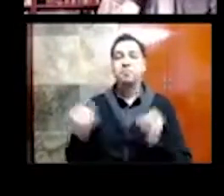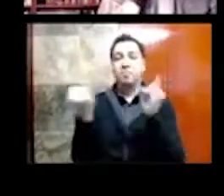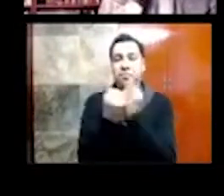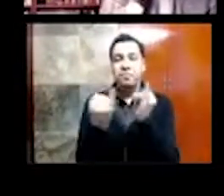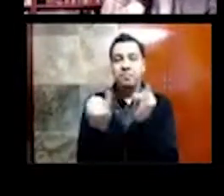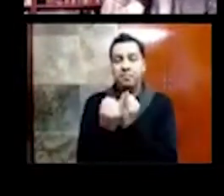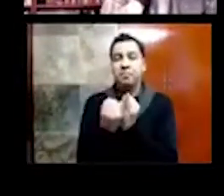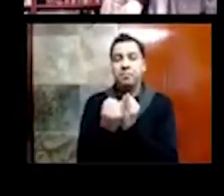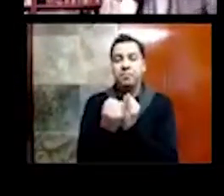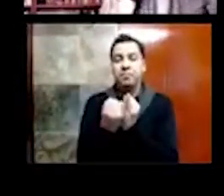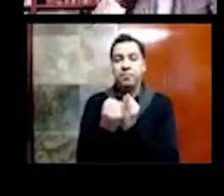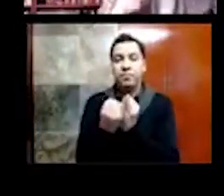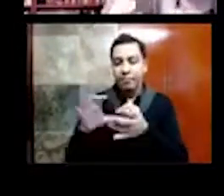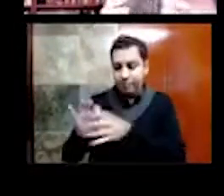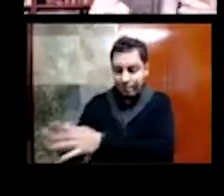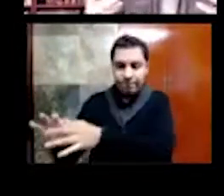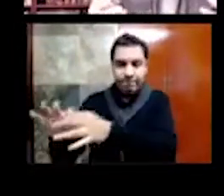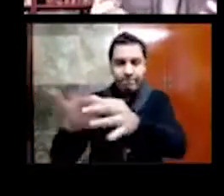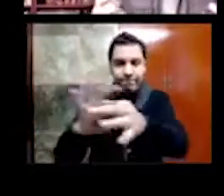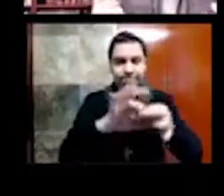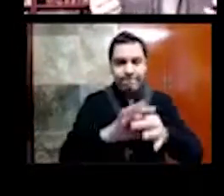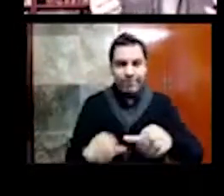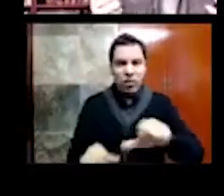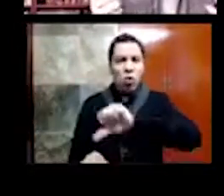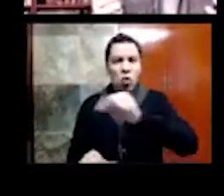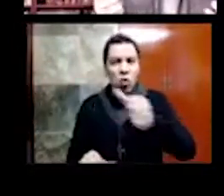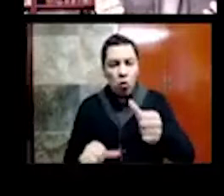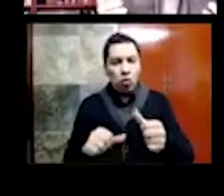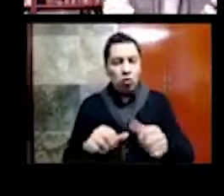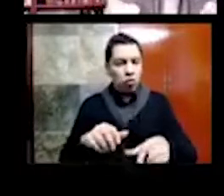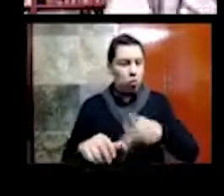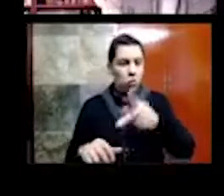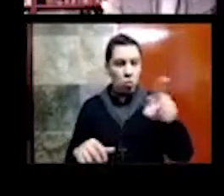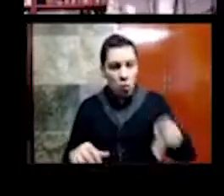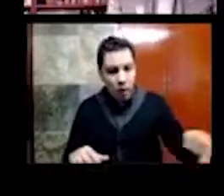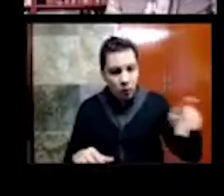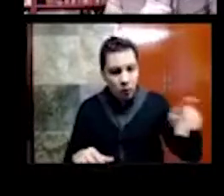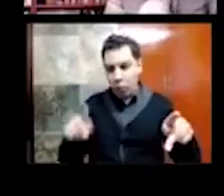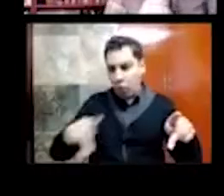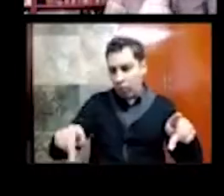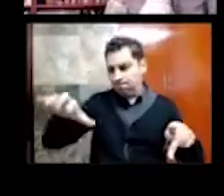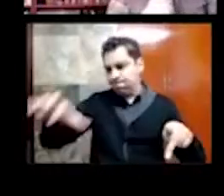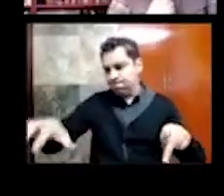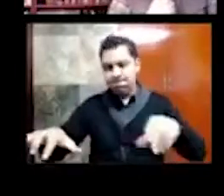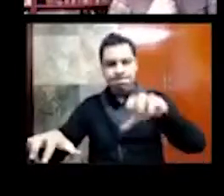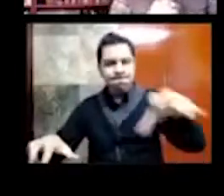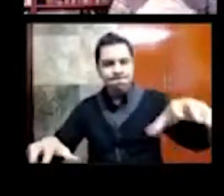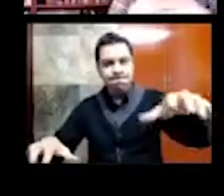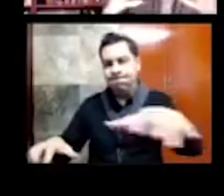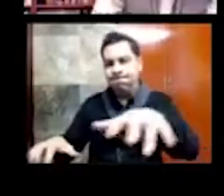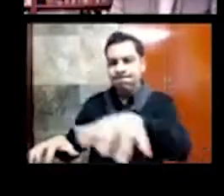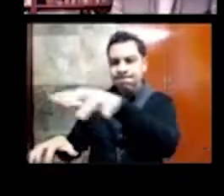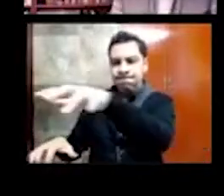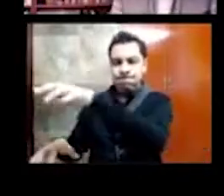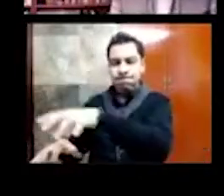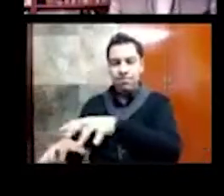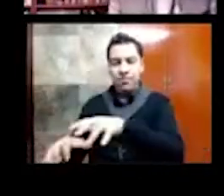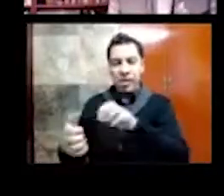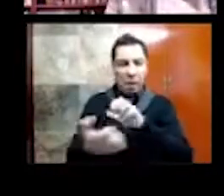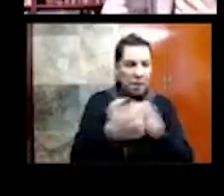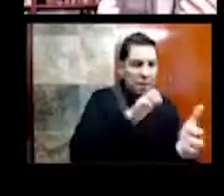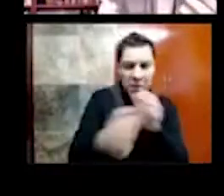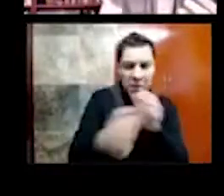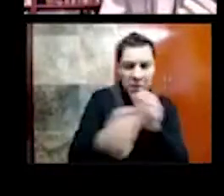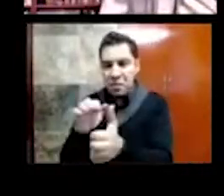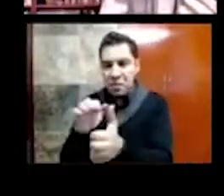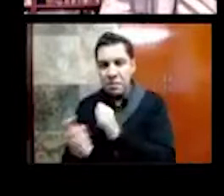transaccional con otros grupos. Saben de los conflictos del señor de Culhuacán con el señor de Chalco, y entonces van y ofrecen